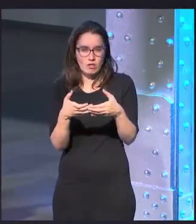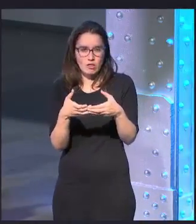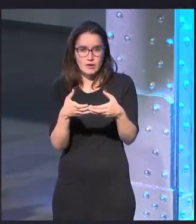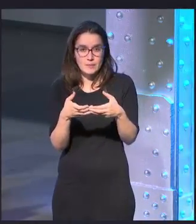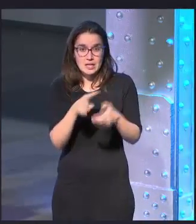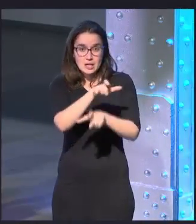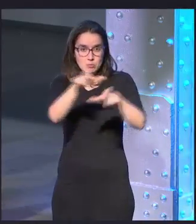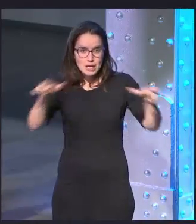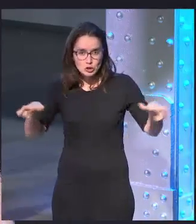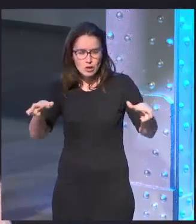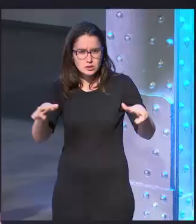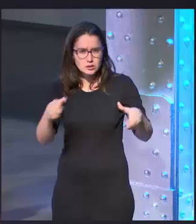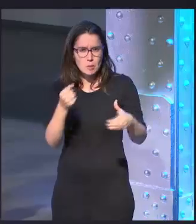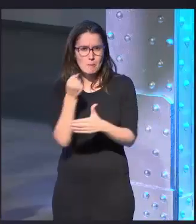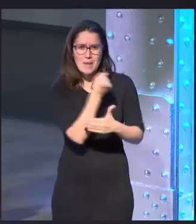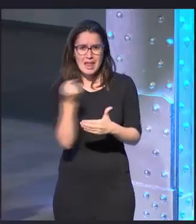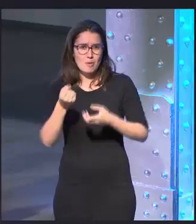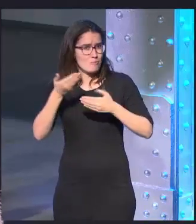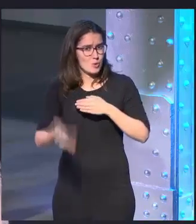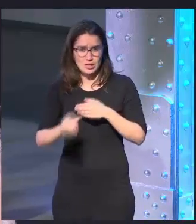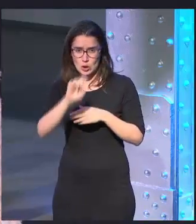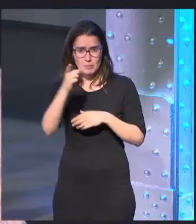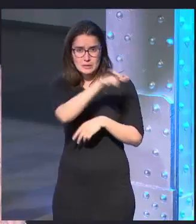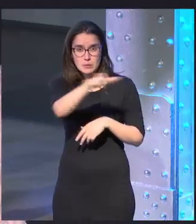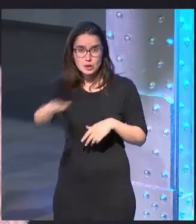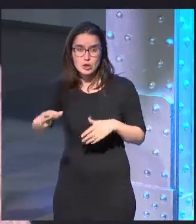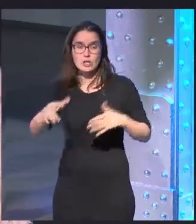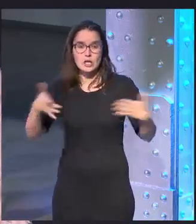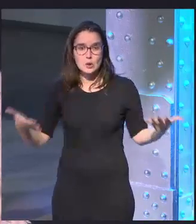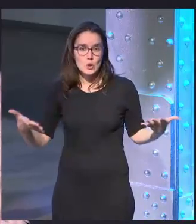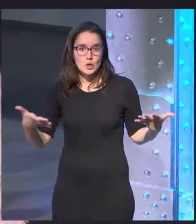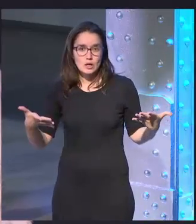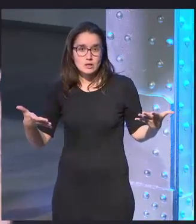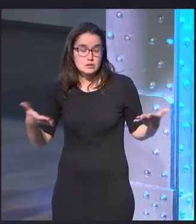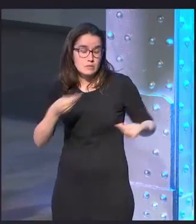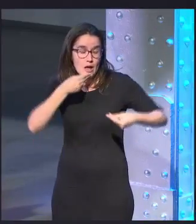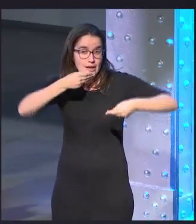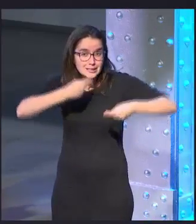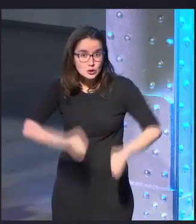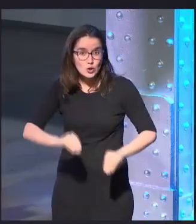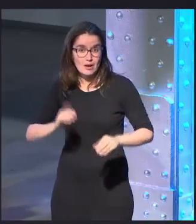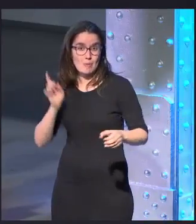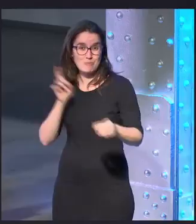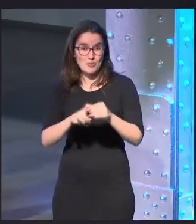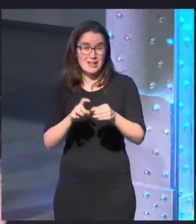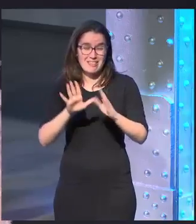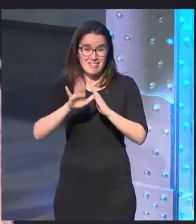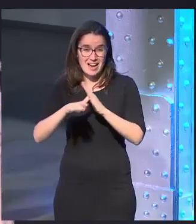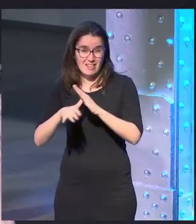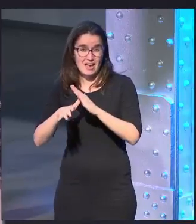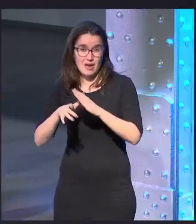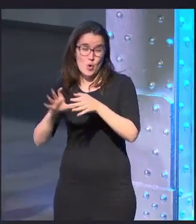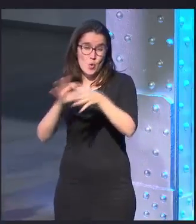somos las personas como pilares fundamentales. Por lo tanto, la marcha de la historia, la incorporación tardía de España a la